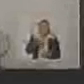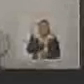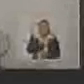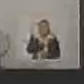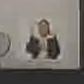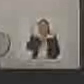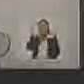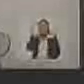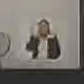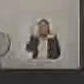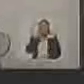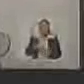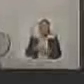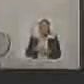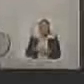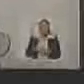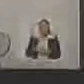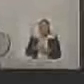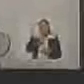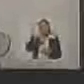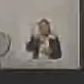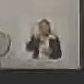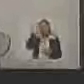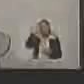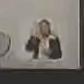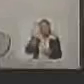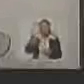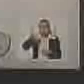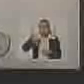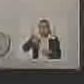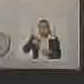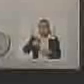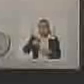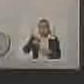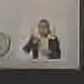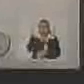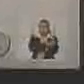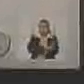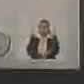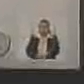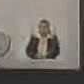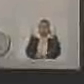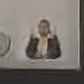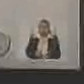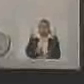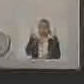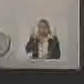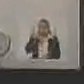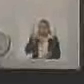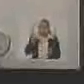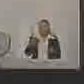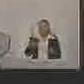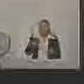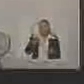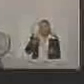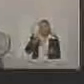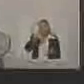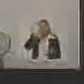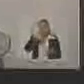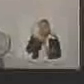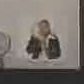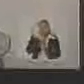debes saber que en Benito Juárez, en nuestra delegación, el presupuesto anual alcanza prácticamente los